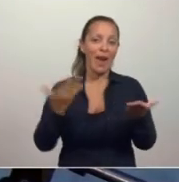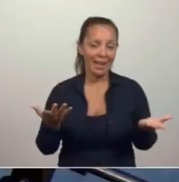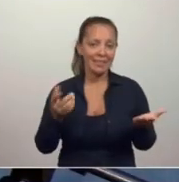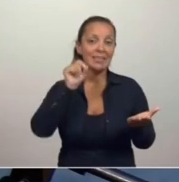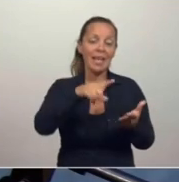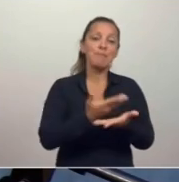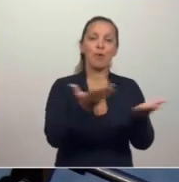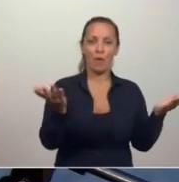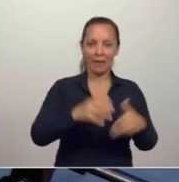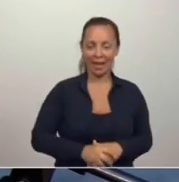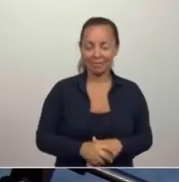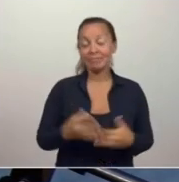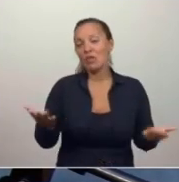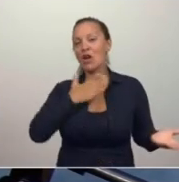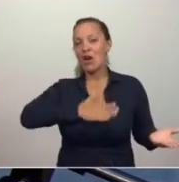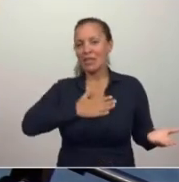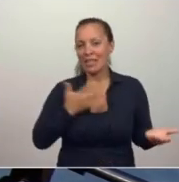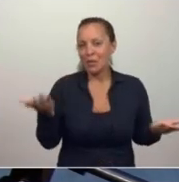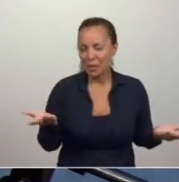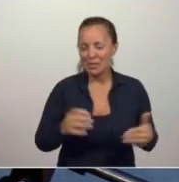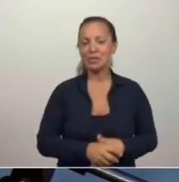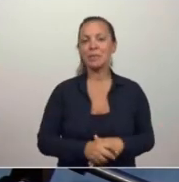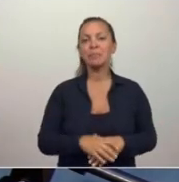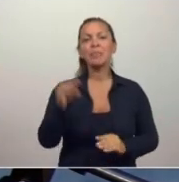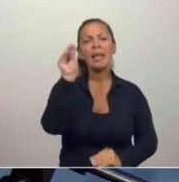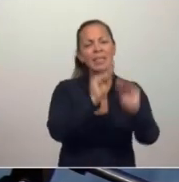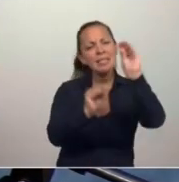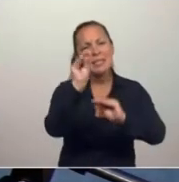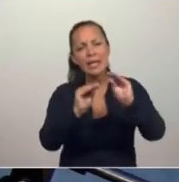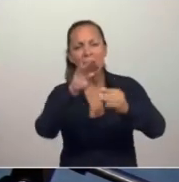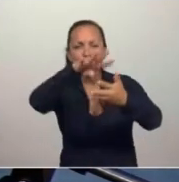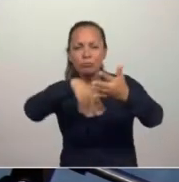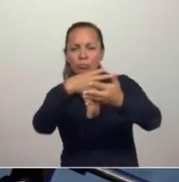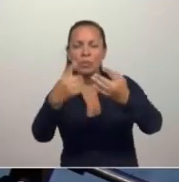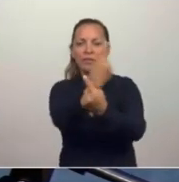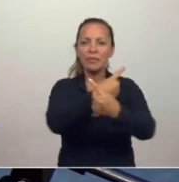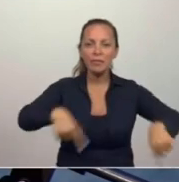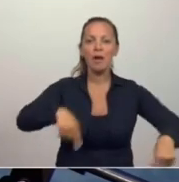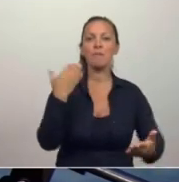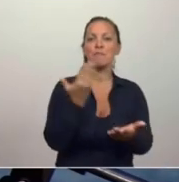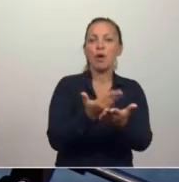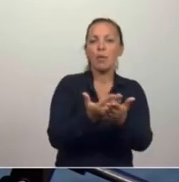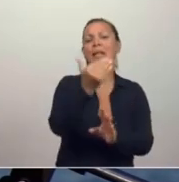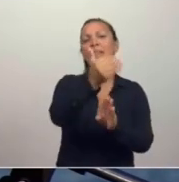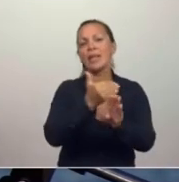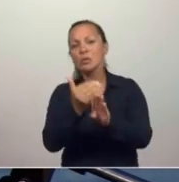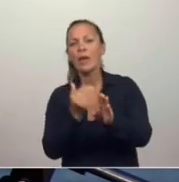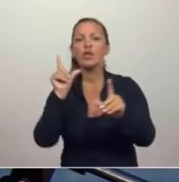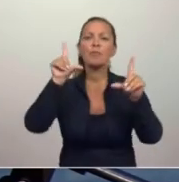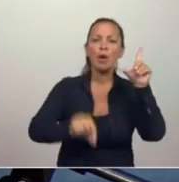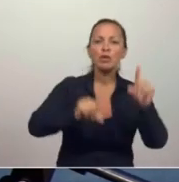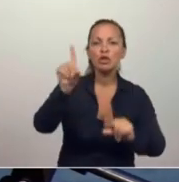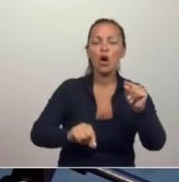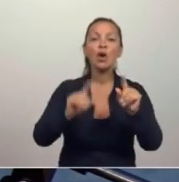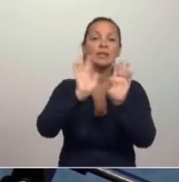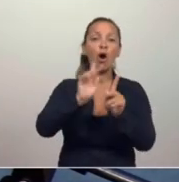que muy contentos por esto y diseñamos una batería de propuestas en términos de descuentos promociones y